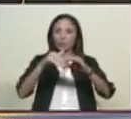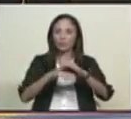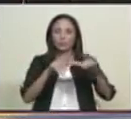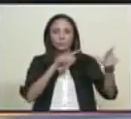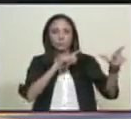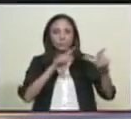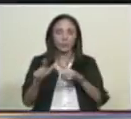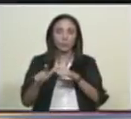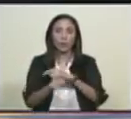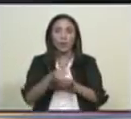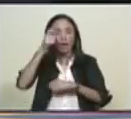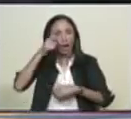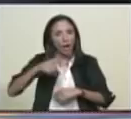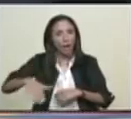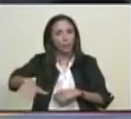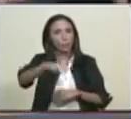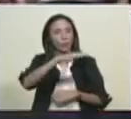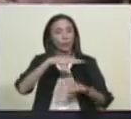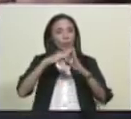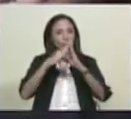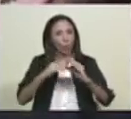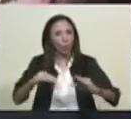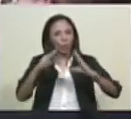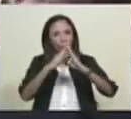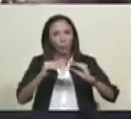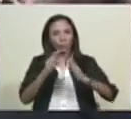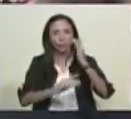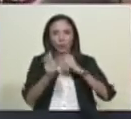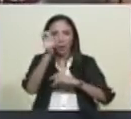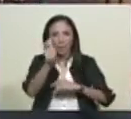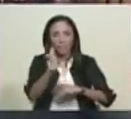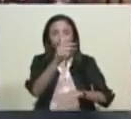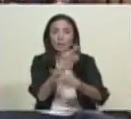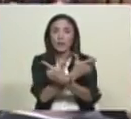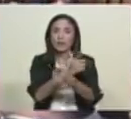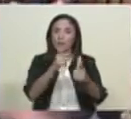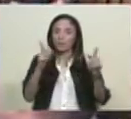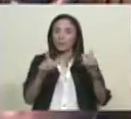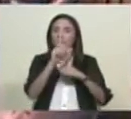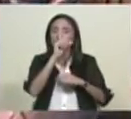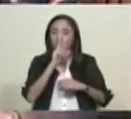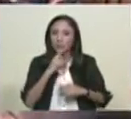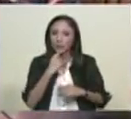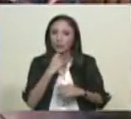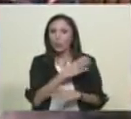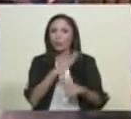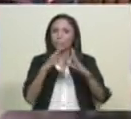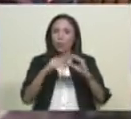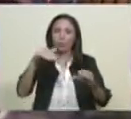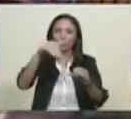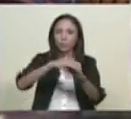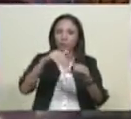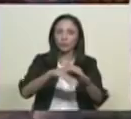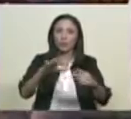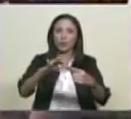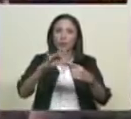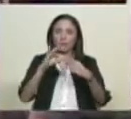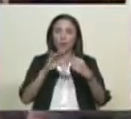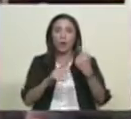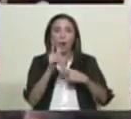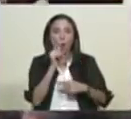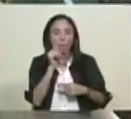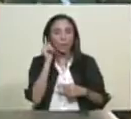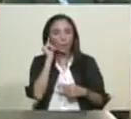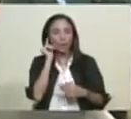el pueblo, de manera soberana, libre, directa y secreta, elegirá a su presidente o presidenta